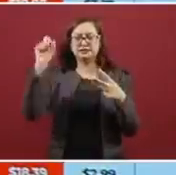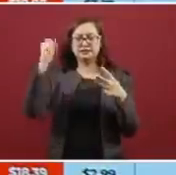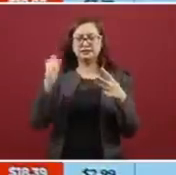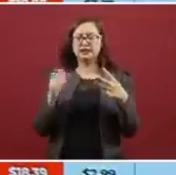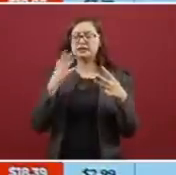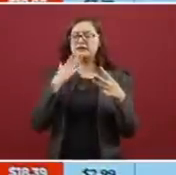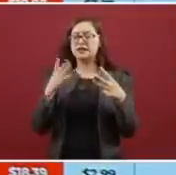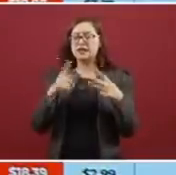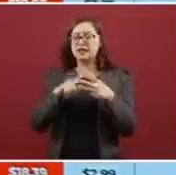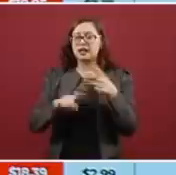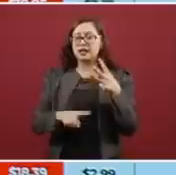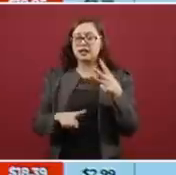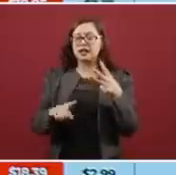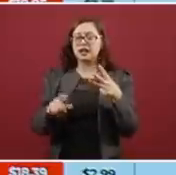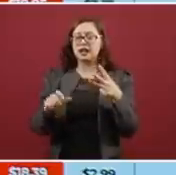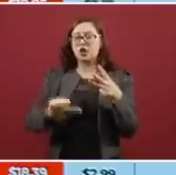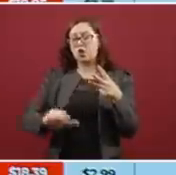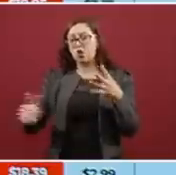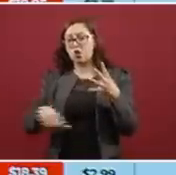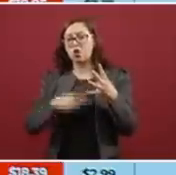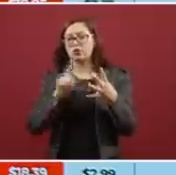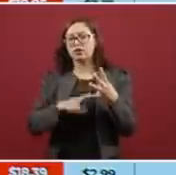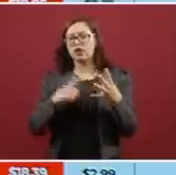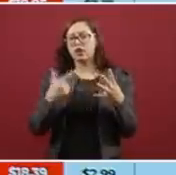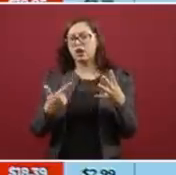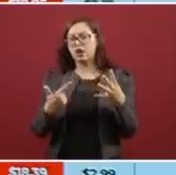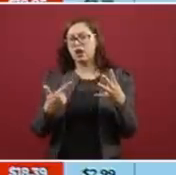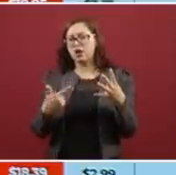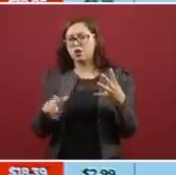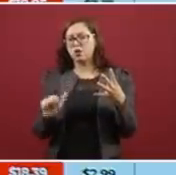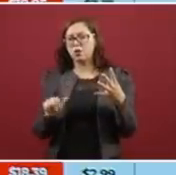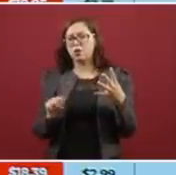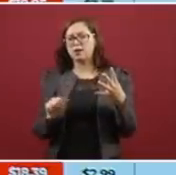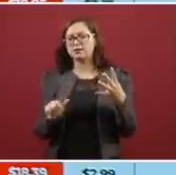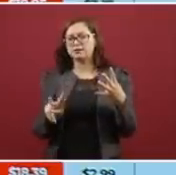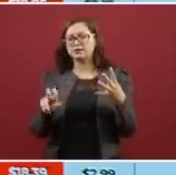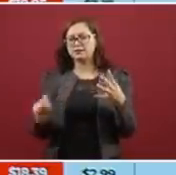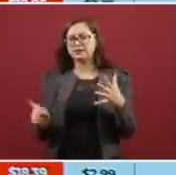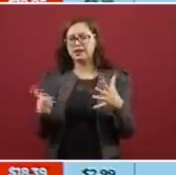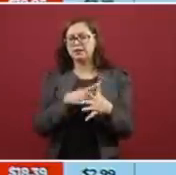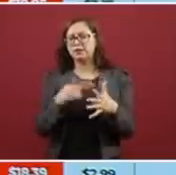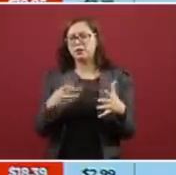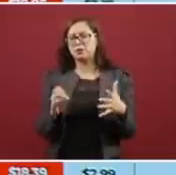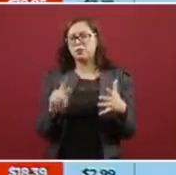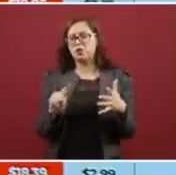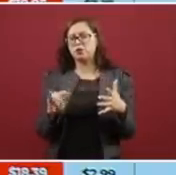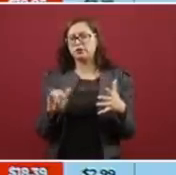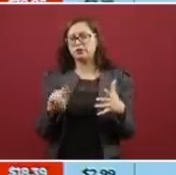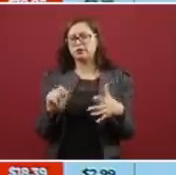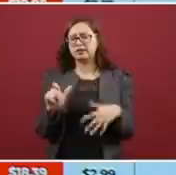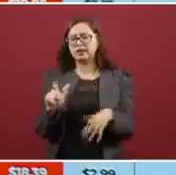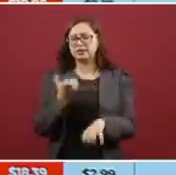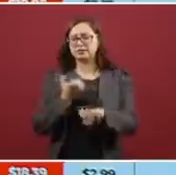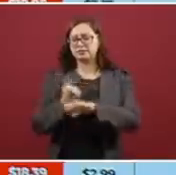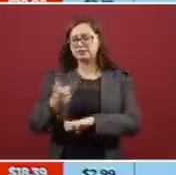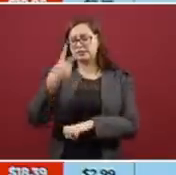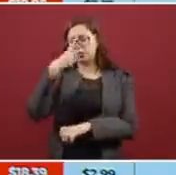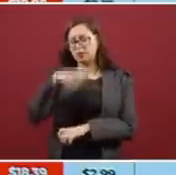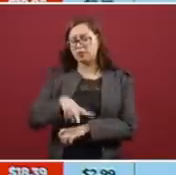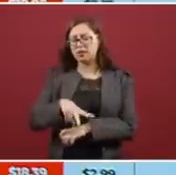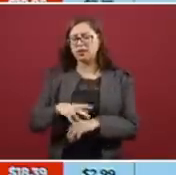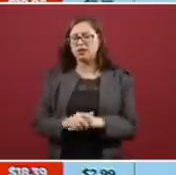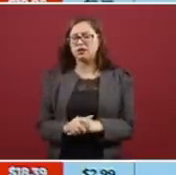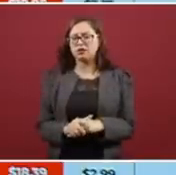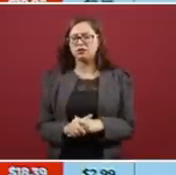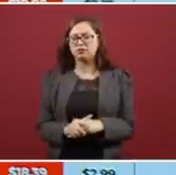y tenemos otra en guasave en romita guanajuato en polotitlán estado de méxico sobre la autopista